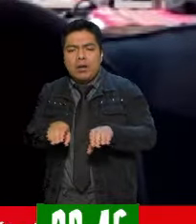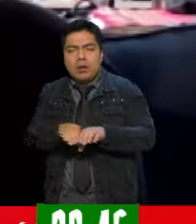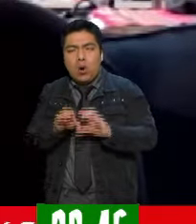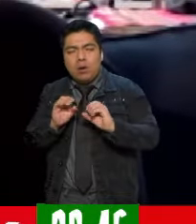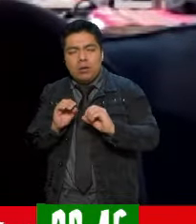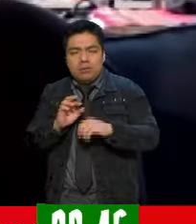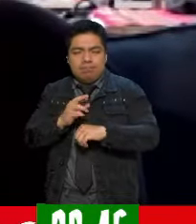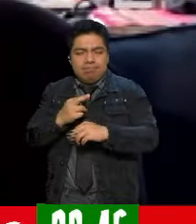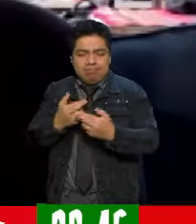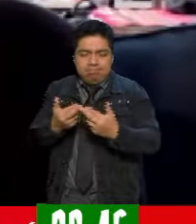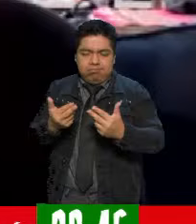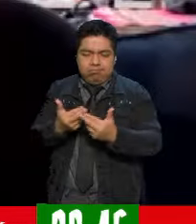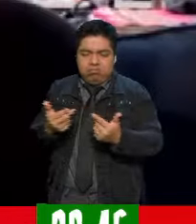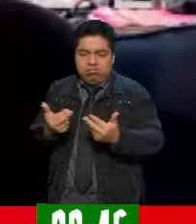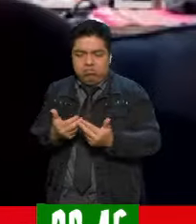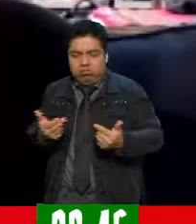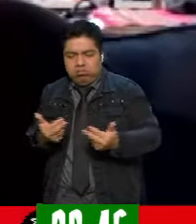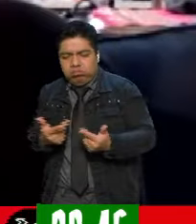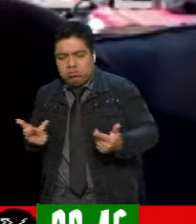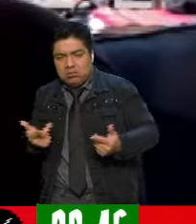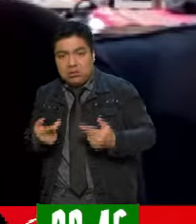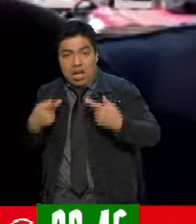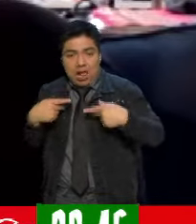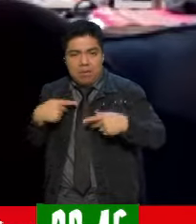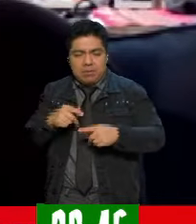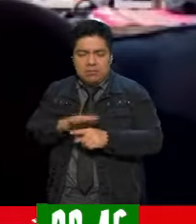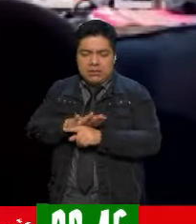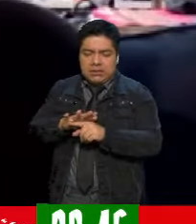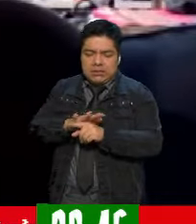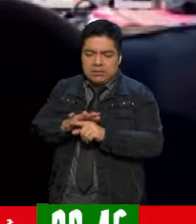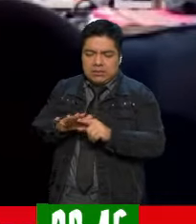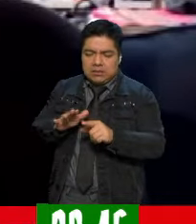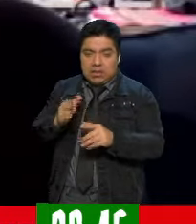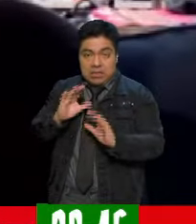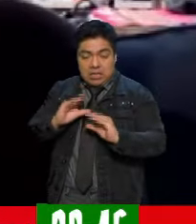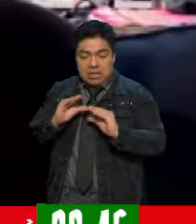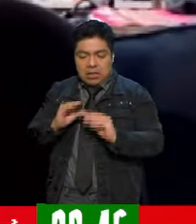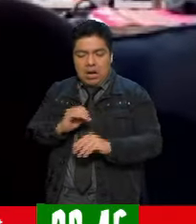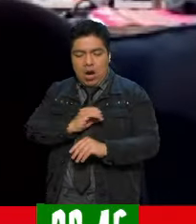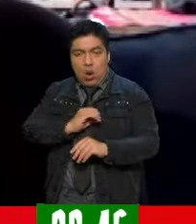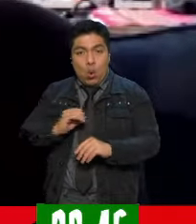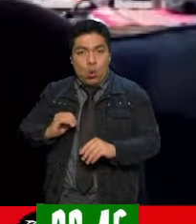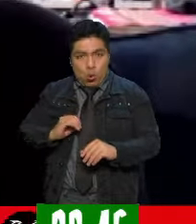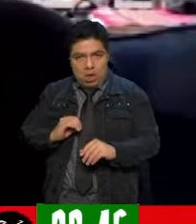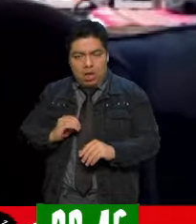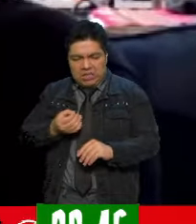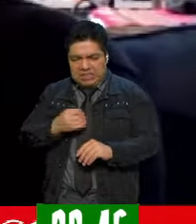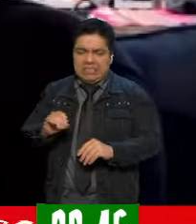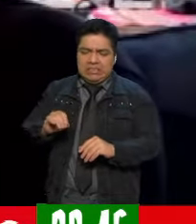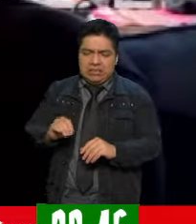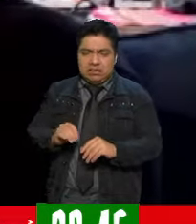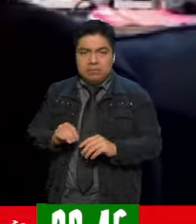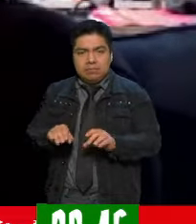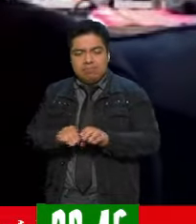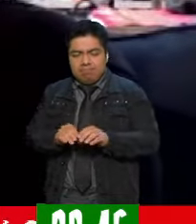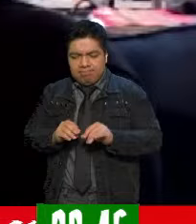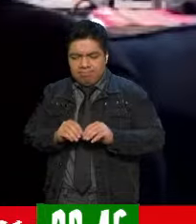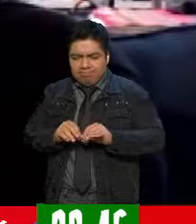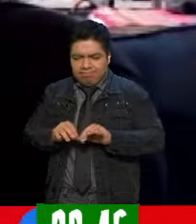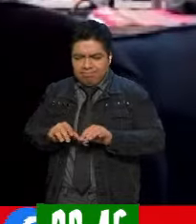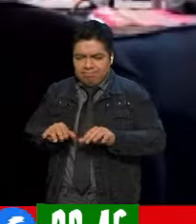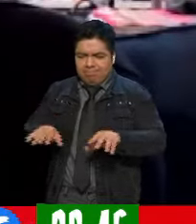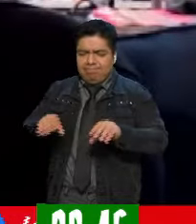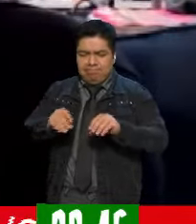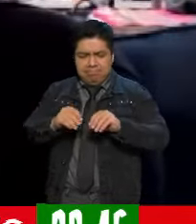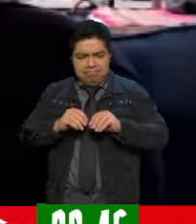destruían más que construir, o alienaban a la gente a odiar. Y eso cómo se propagaba de una